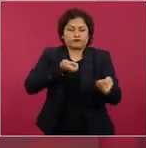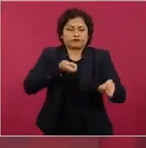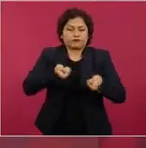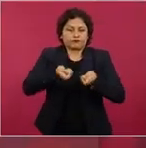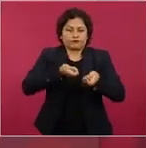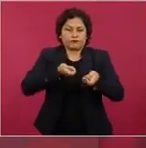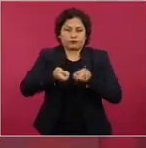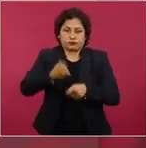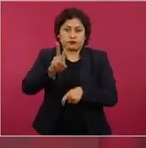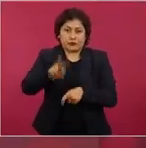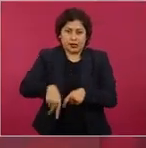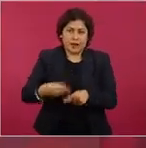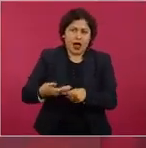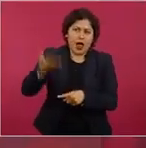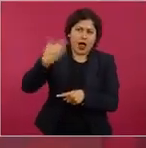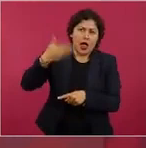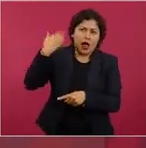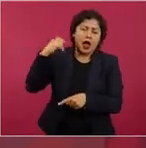en varios sexenios.